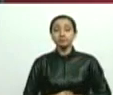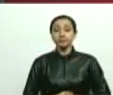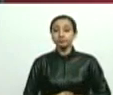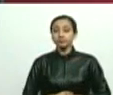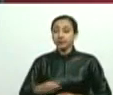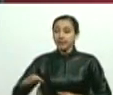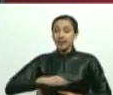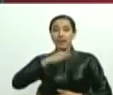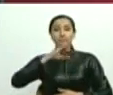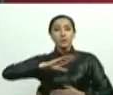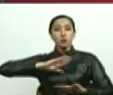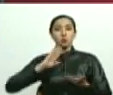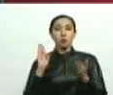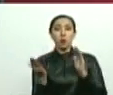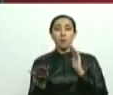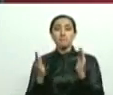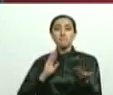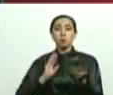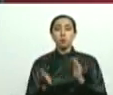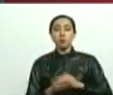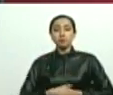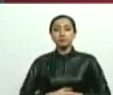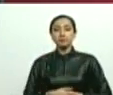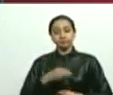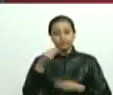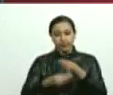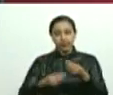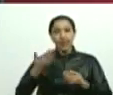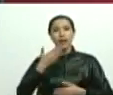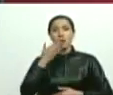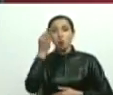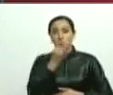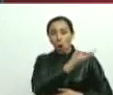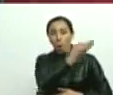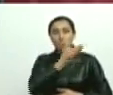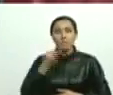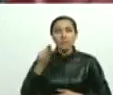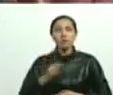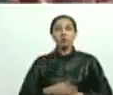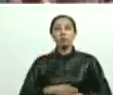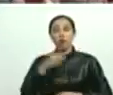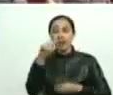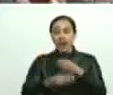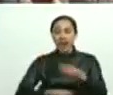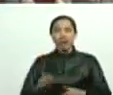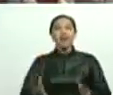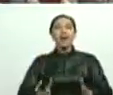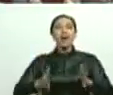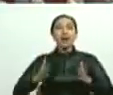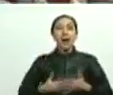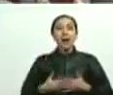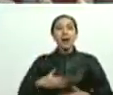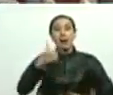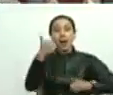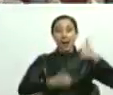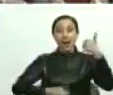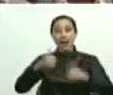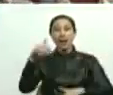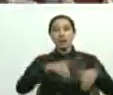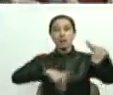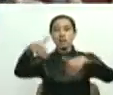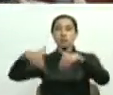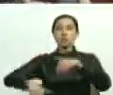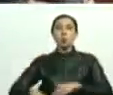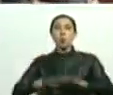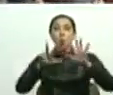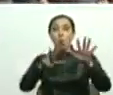espiritual y moral para comprometerse al ganar las elecciones del 8 de agosto,